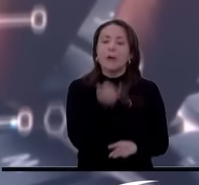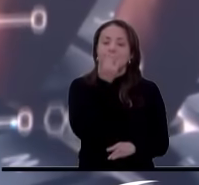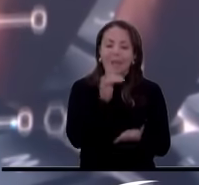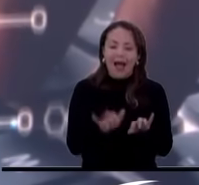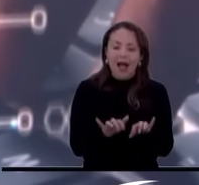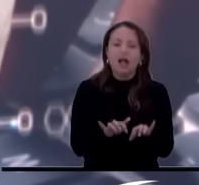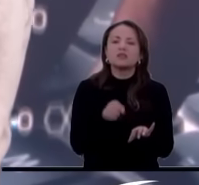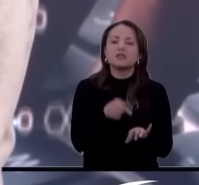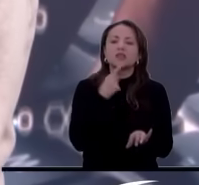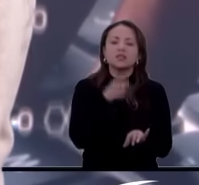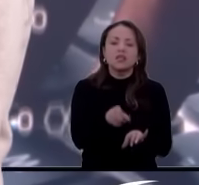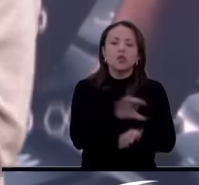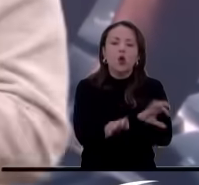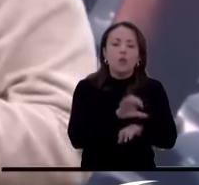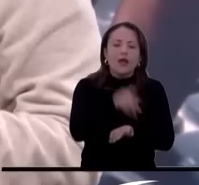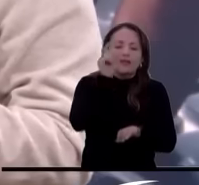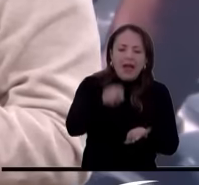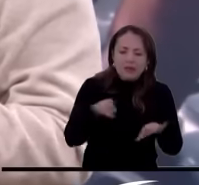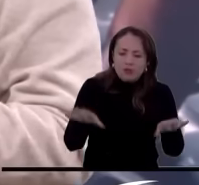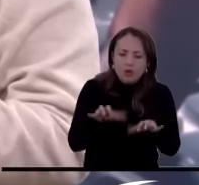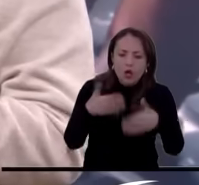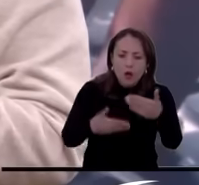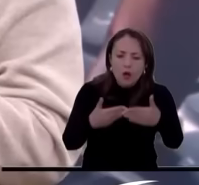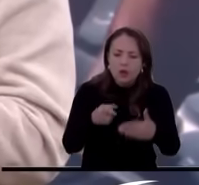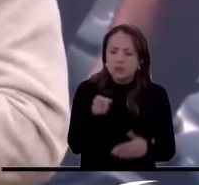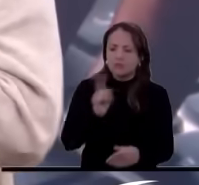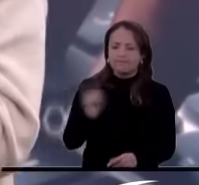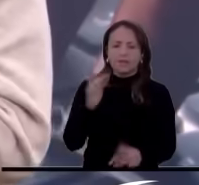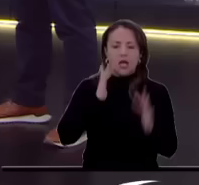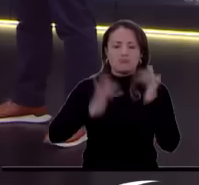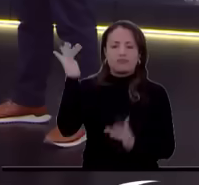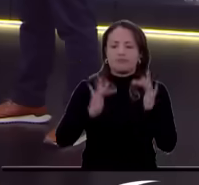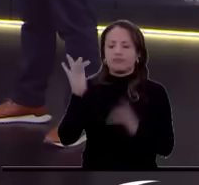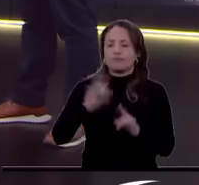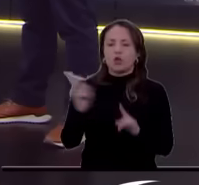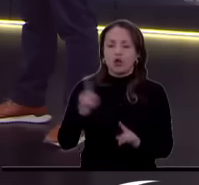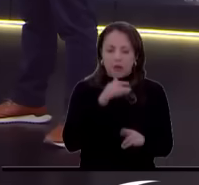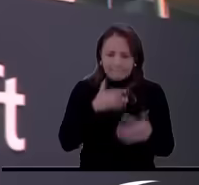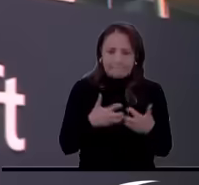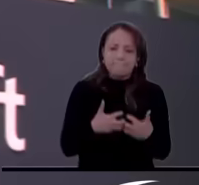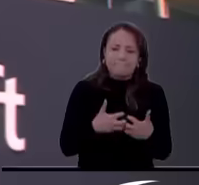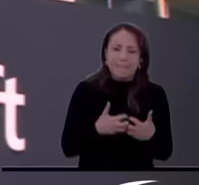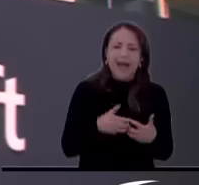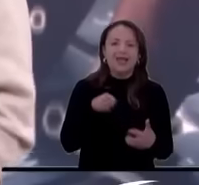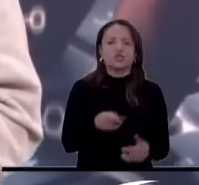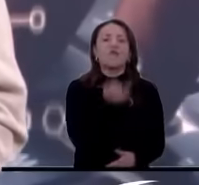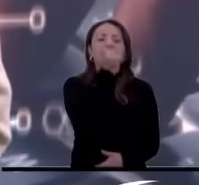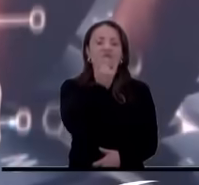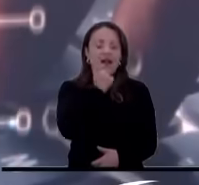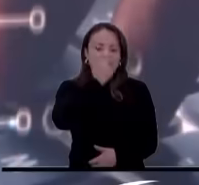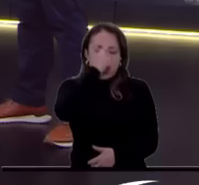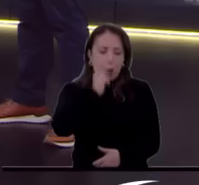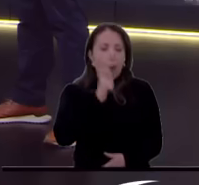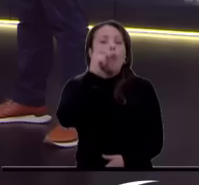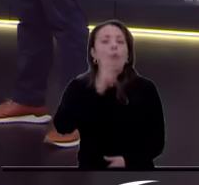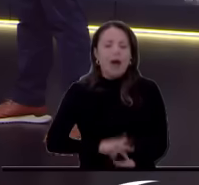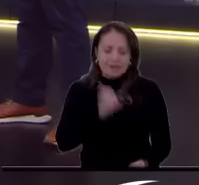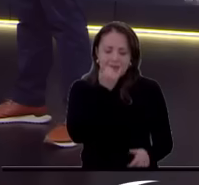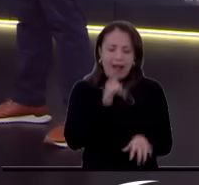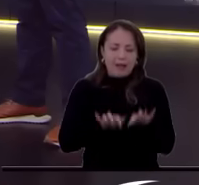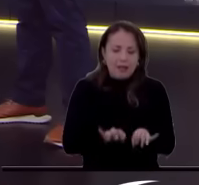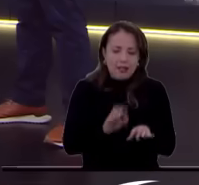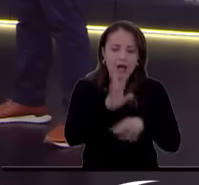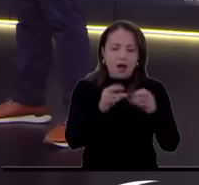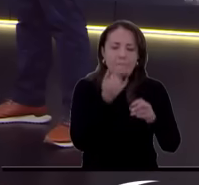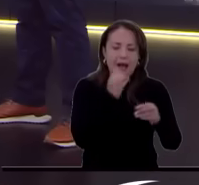acciones necesarias para que funcionara eran nocivas Entonces no lo dejaba actuar eso fue una falla humana eso fue una falla humana Sí bueno no no